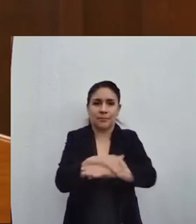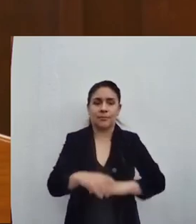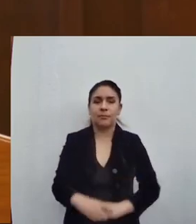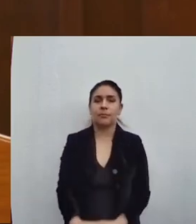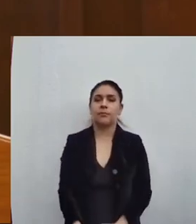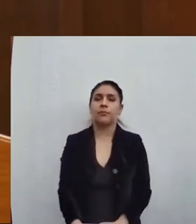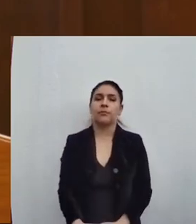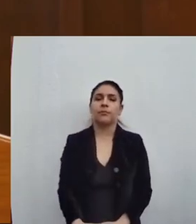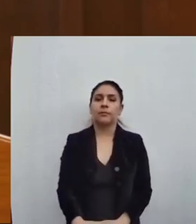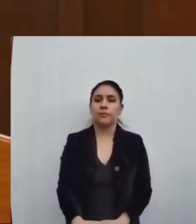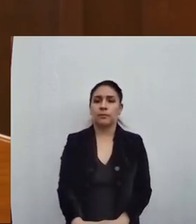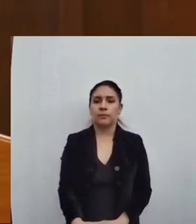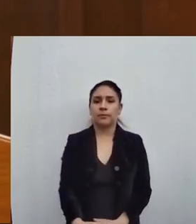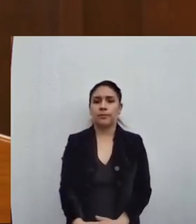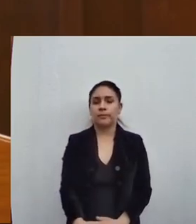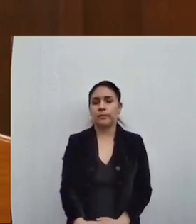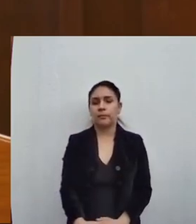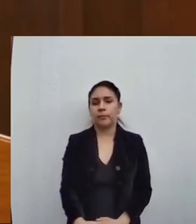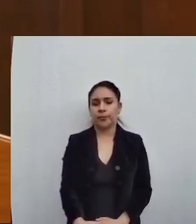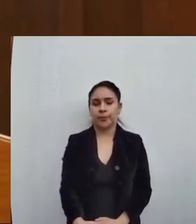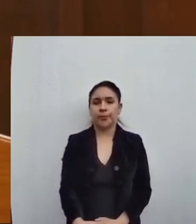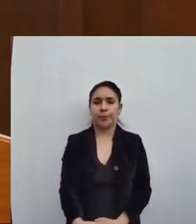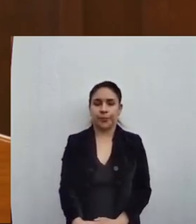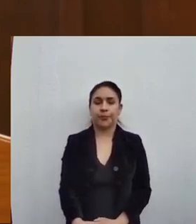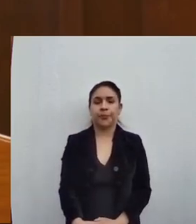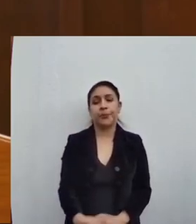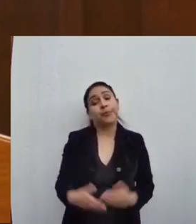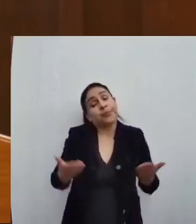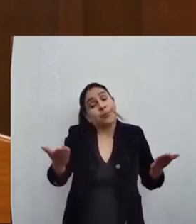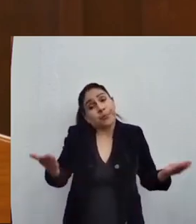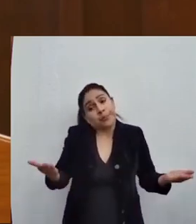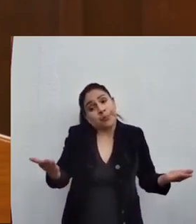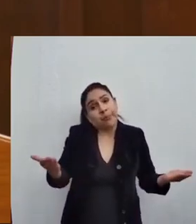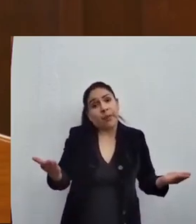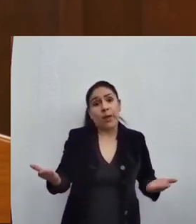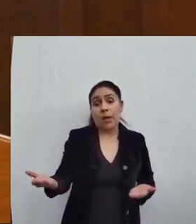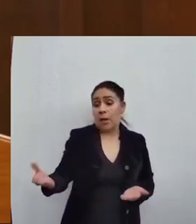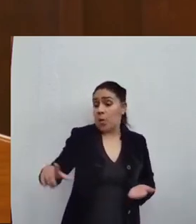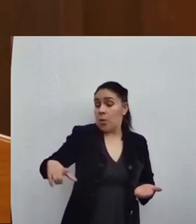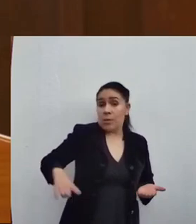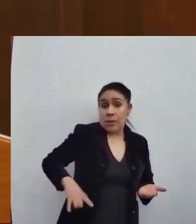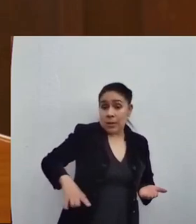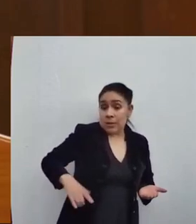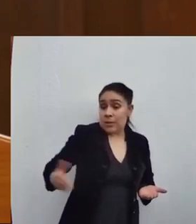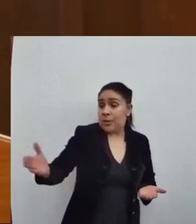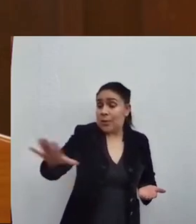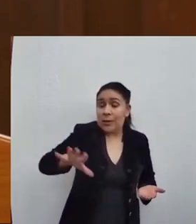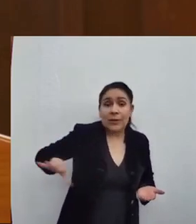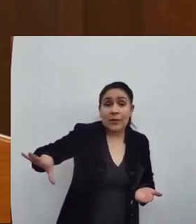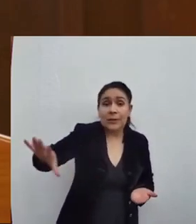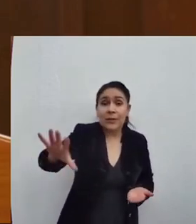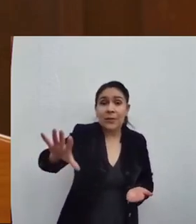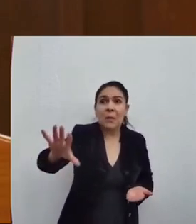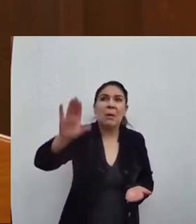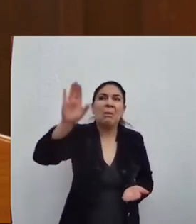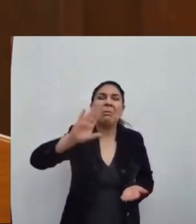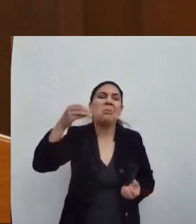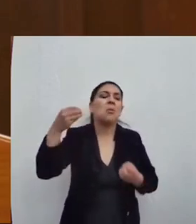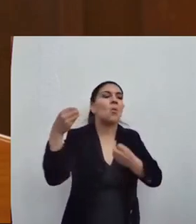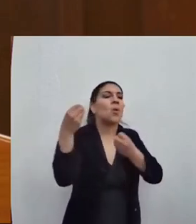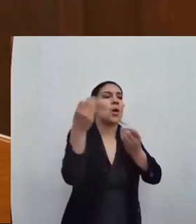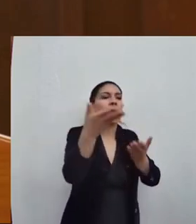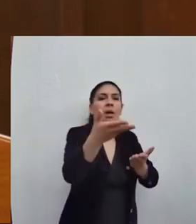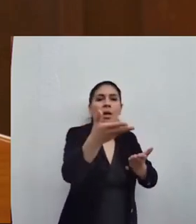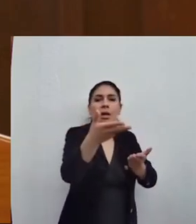privilegios o de las dádivas en función de determinadas políticas públicas a tener un enfoque de derechos, donde